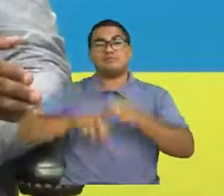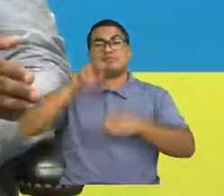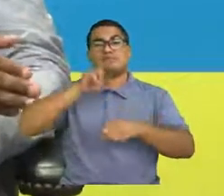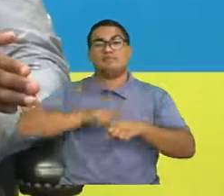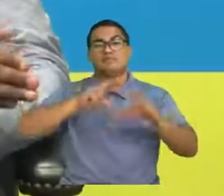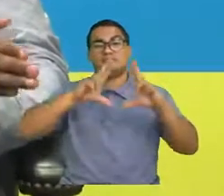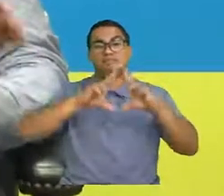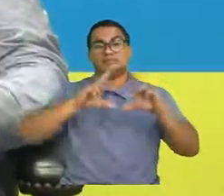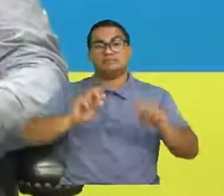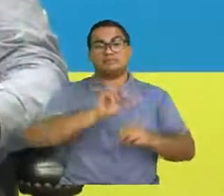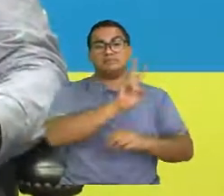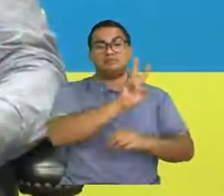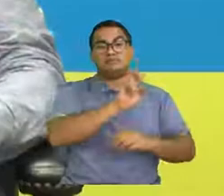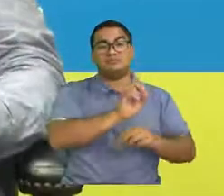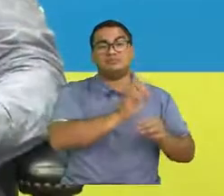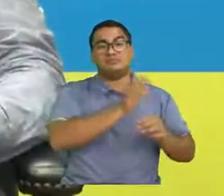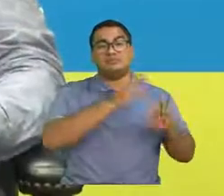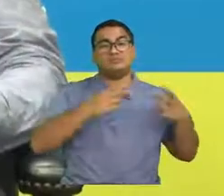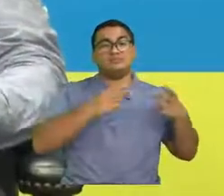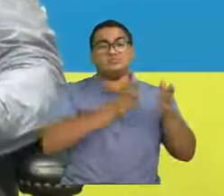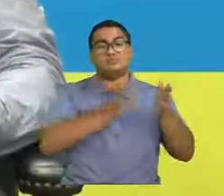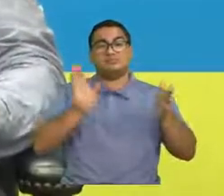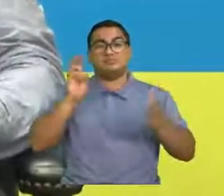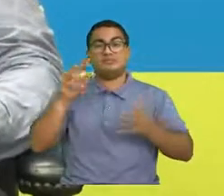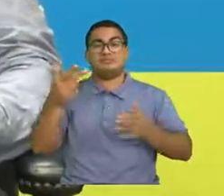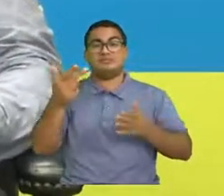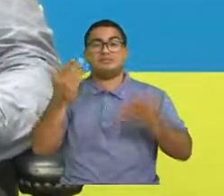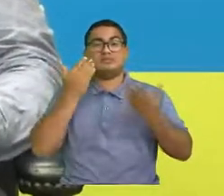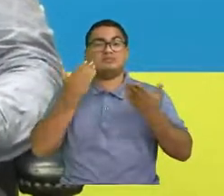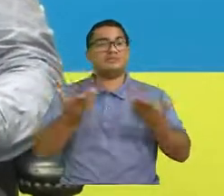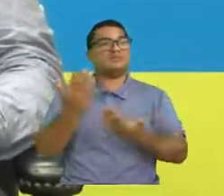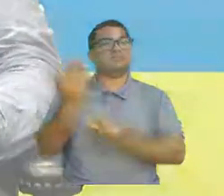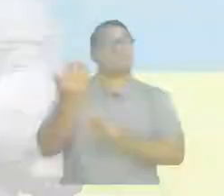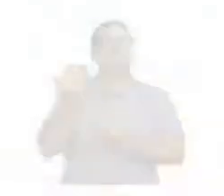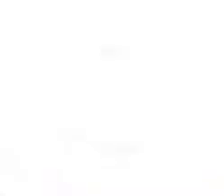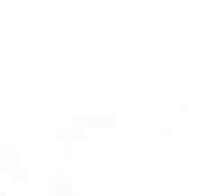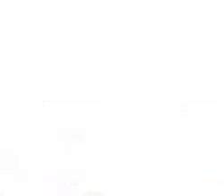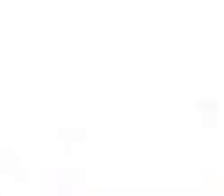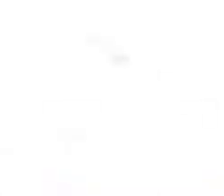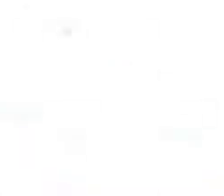del 20 de abril al 8 de mayo. Ya regresamos, no le cambie de canal.